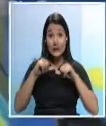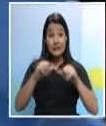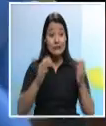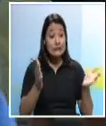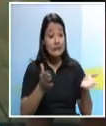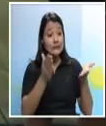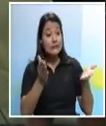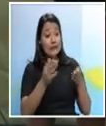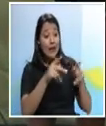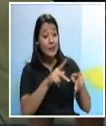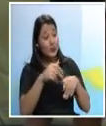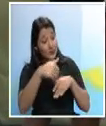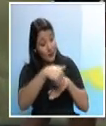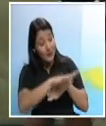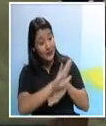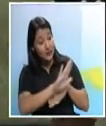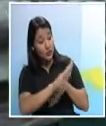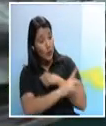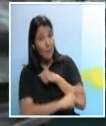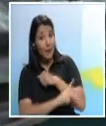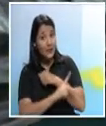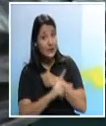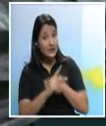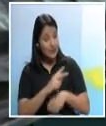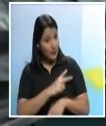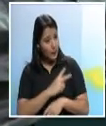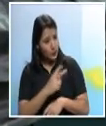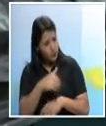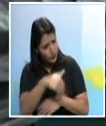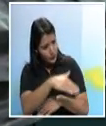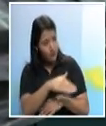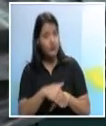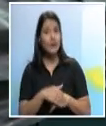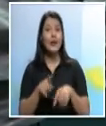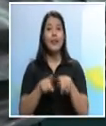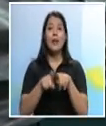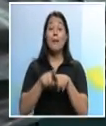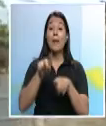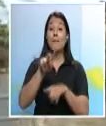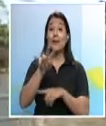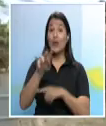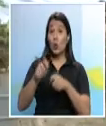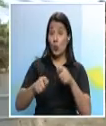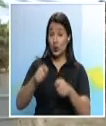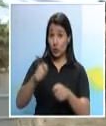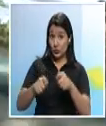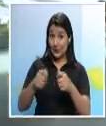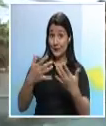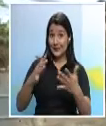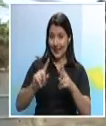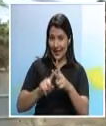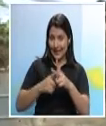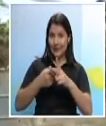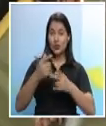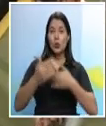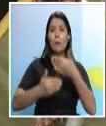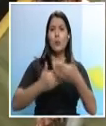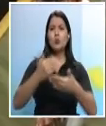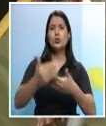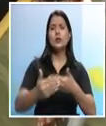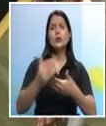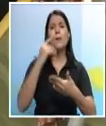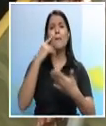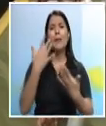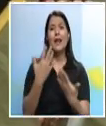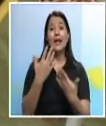migrantes para regresar a su país de manera voluntaria. Además, el pasado 24 de septiembre inició el proceso para